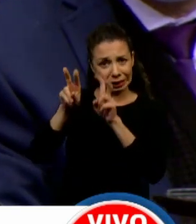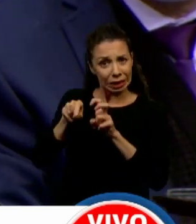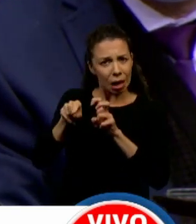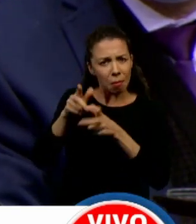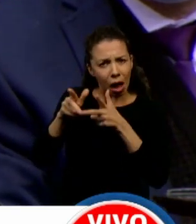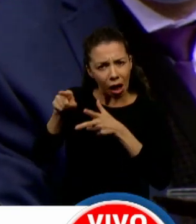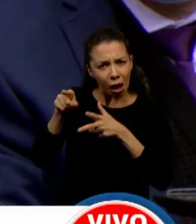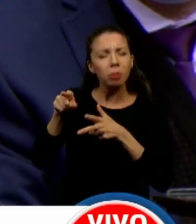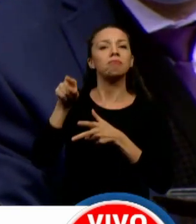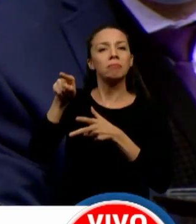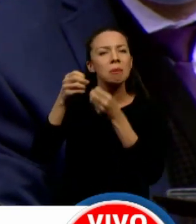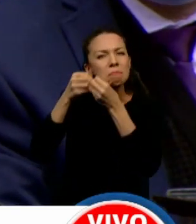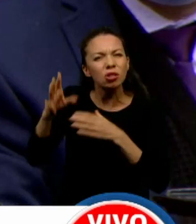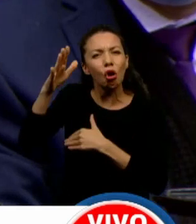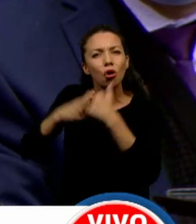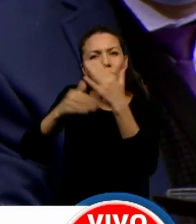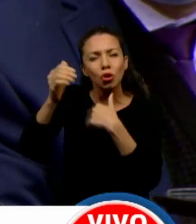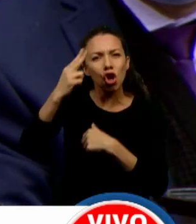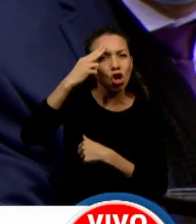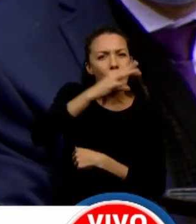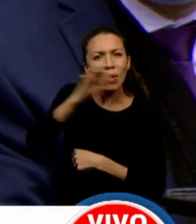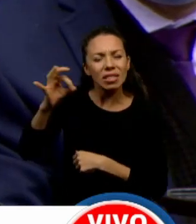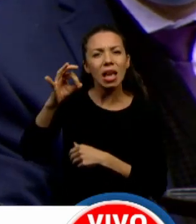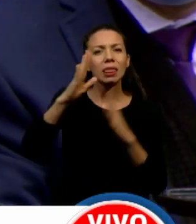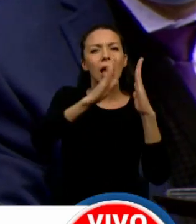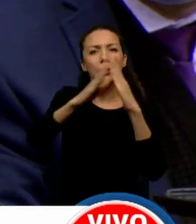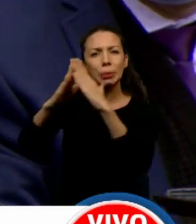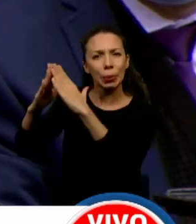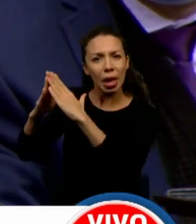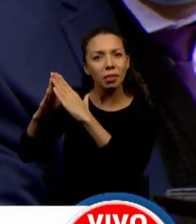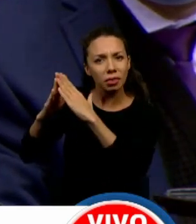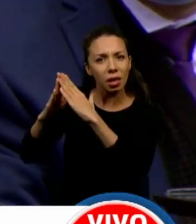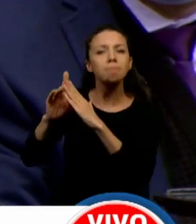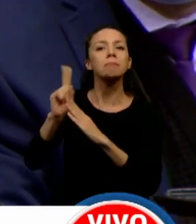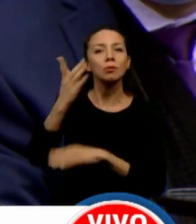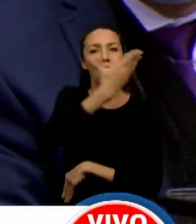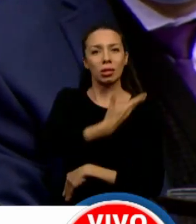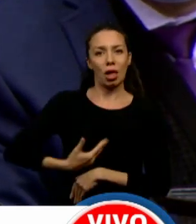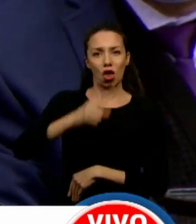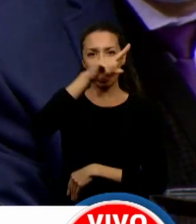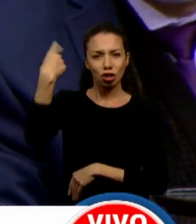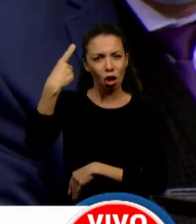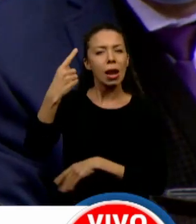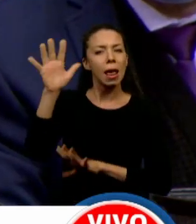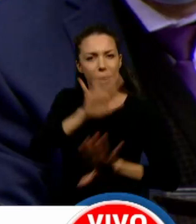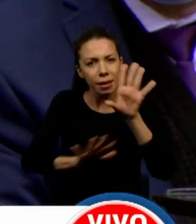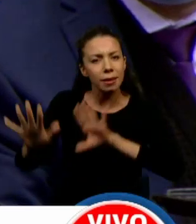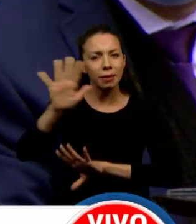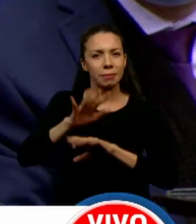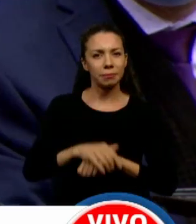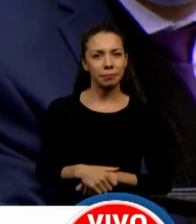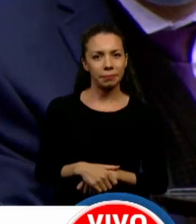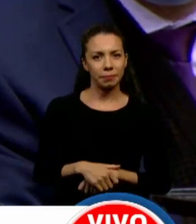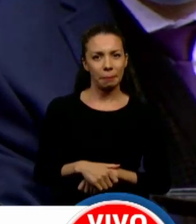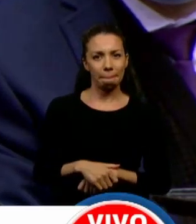está encaminando la construcción de 900 viviendas por parte del Estado Nacional. Ningún kilómetro